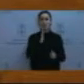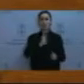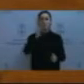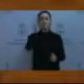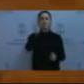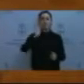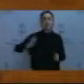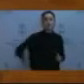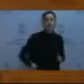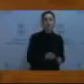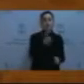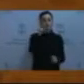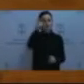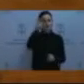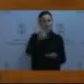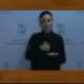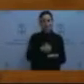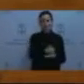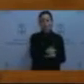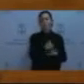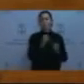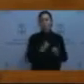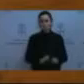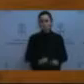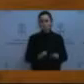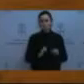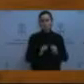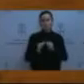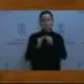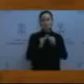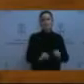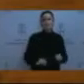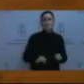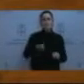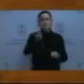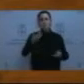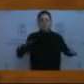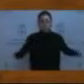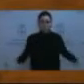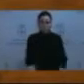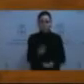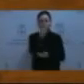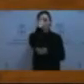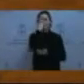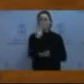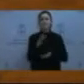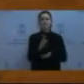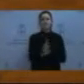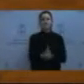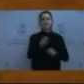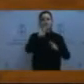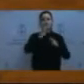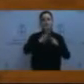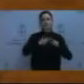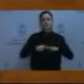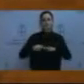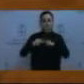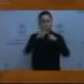Rurales, aprobamos conjuntamente que era necesario potenciar la figura de la titularidad